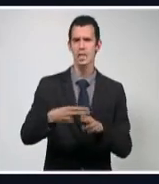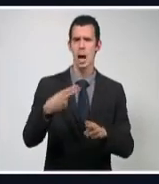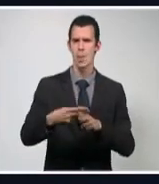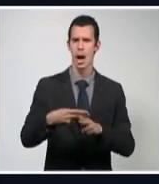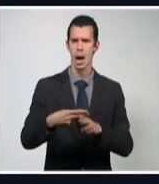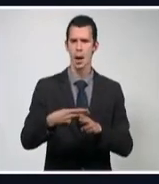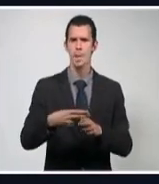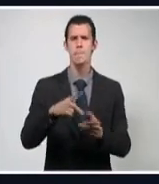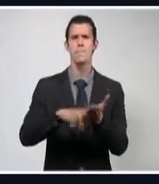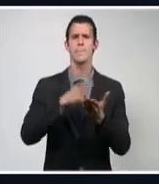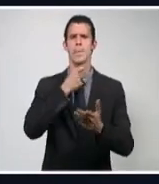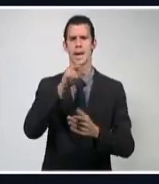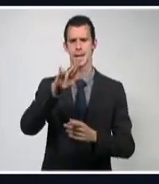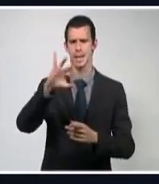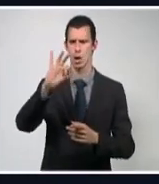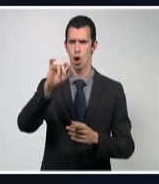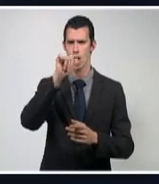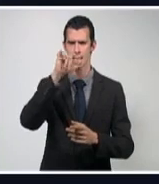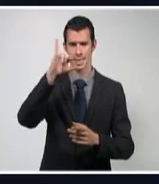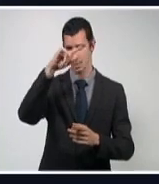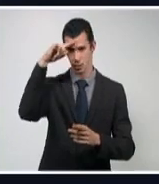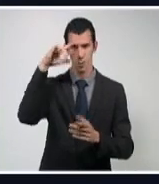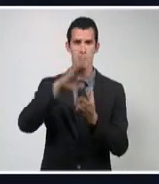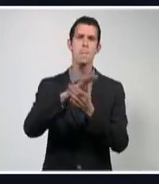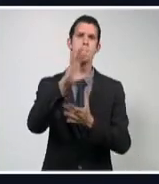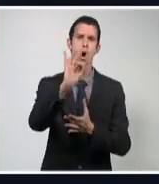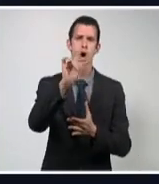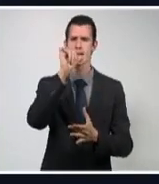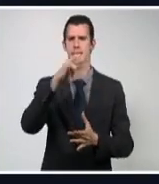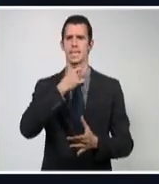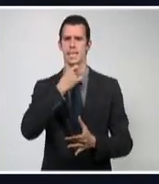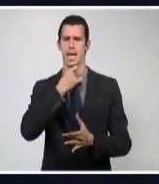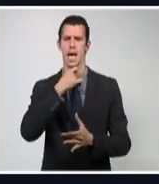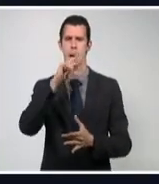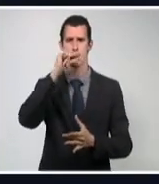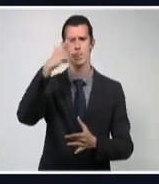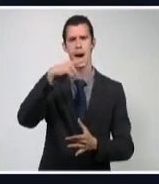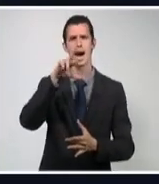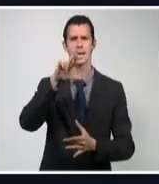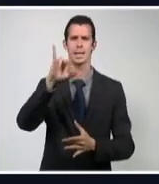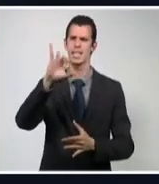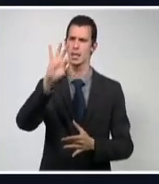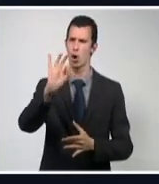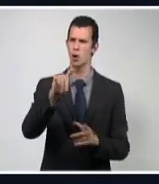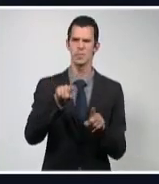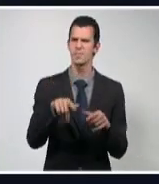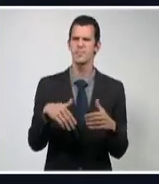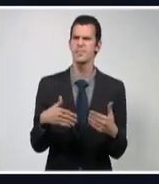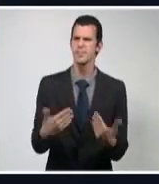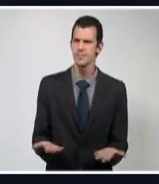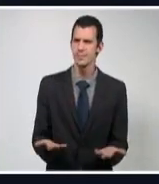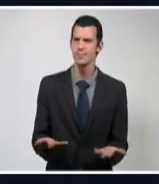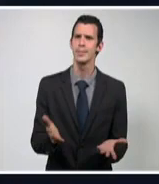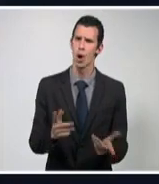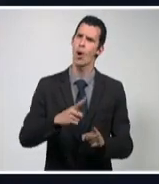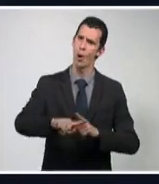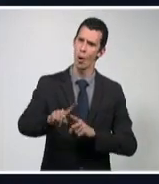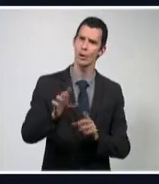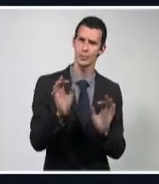nombre de los artistas. Ahí estuvo por ellos Ismario Rodríguez. Uno de los discursos, Escuchen esto. Uno de los discursos de